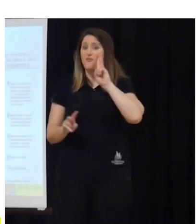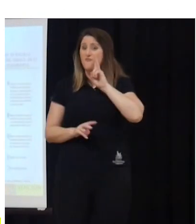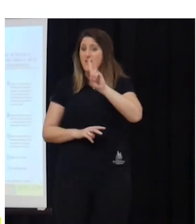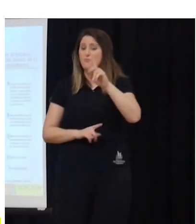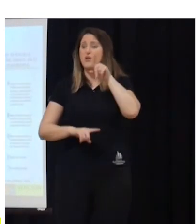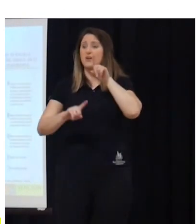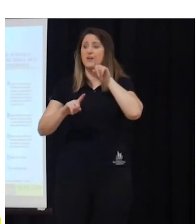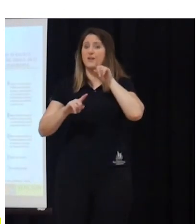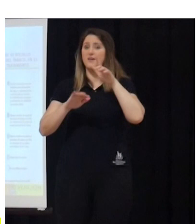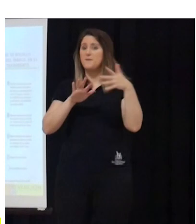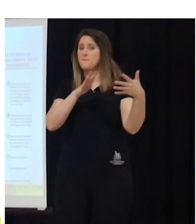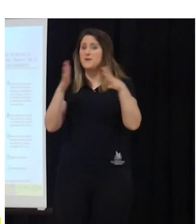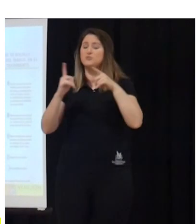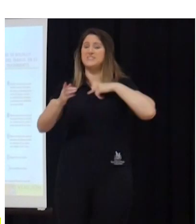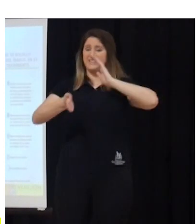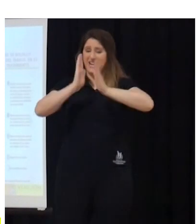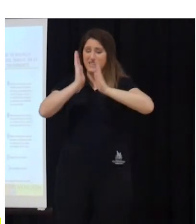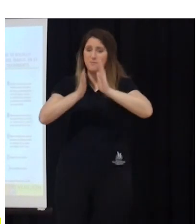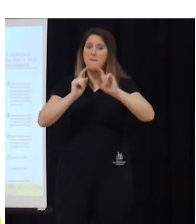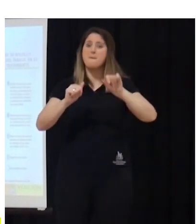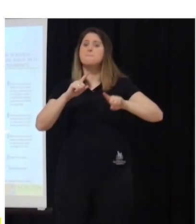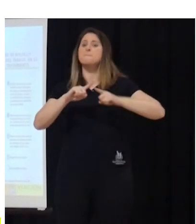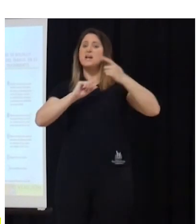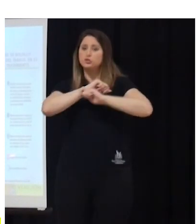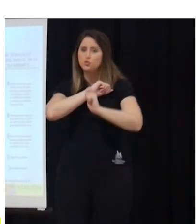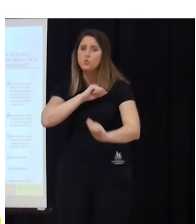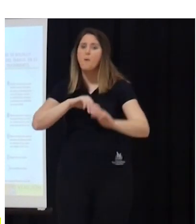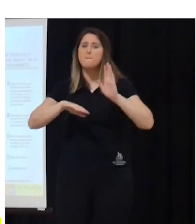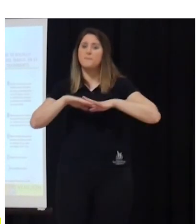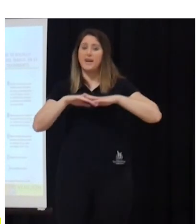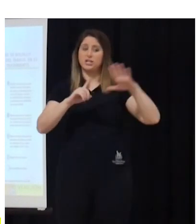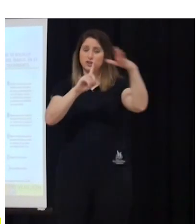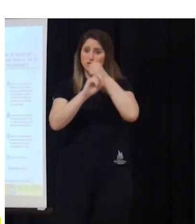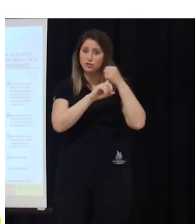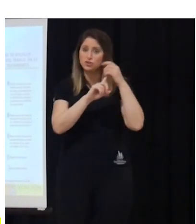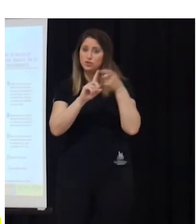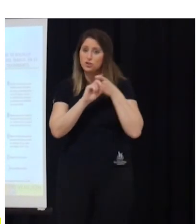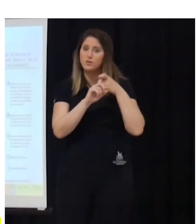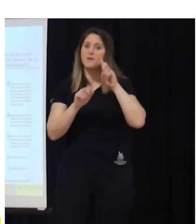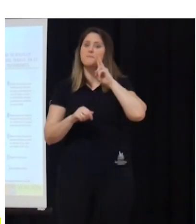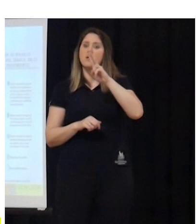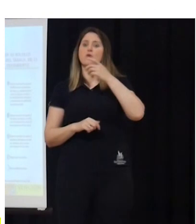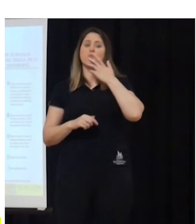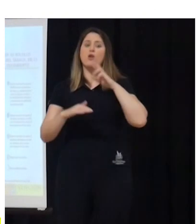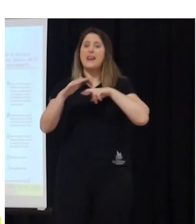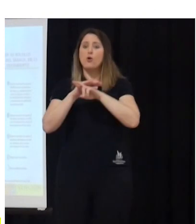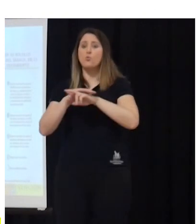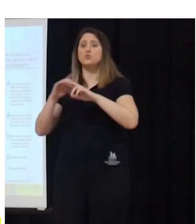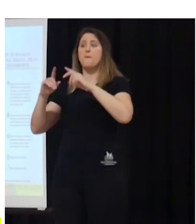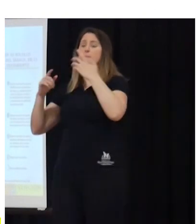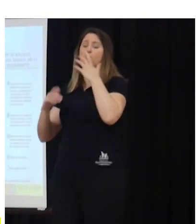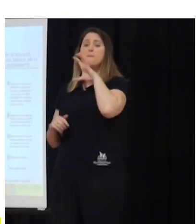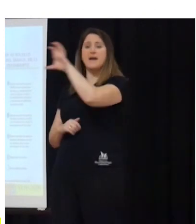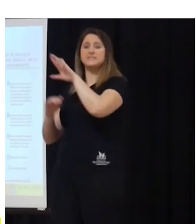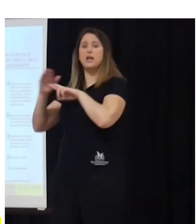puros, más tratamientos, más estrategias financiadas, y ven que en los países con menos recursos hay